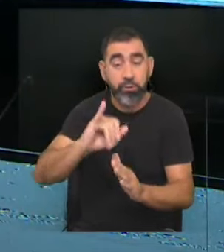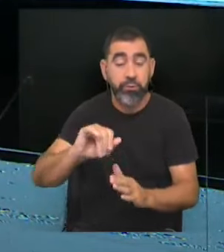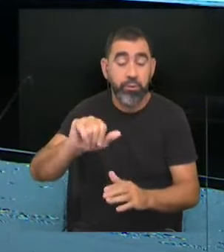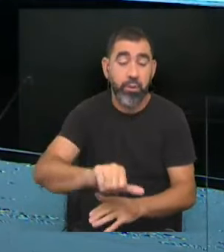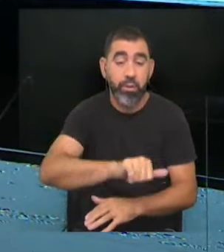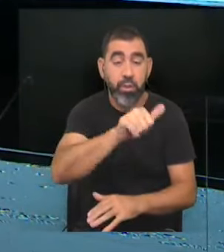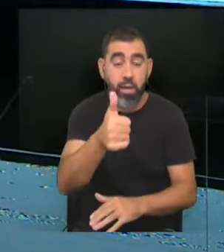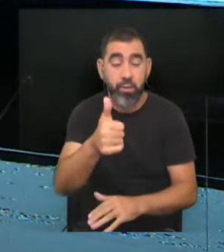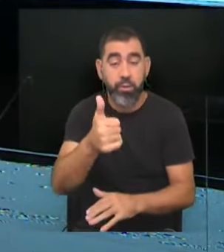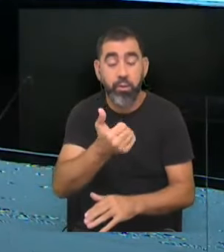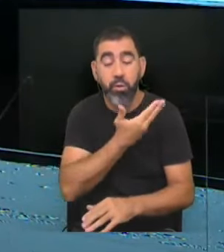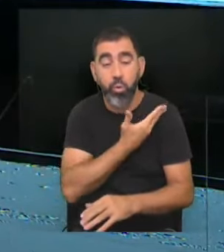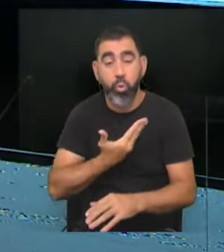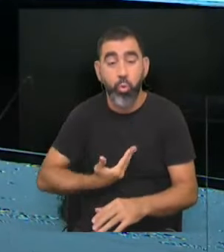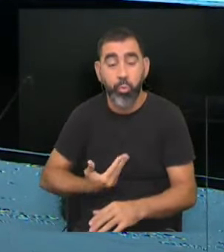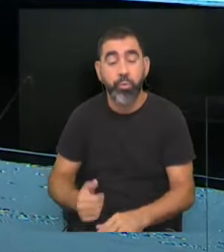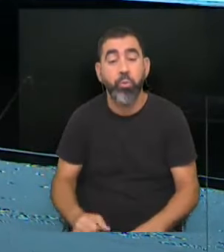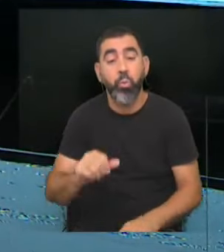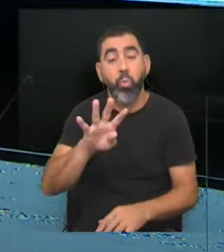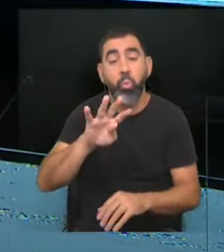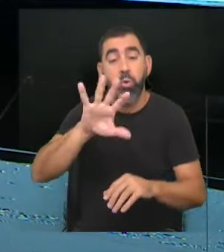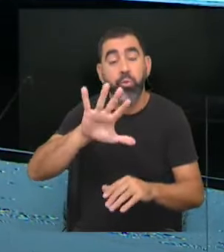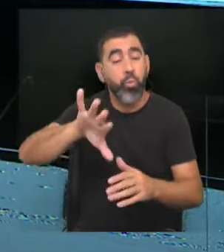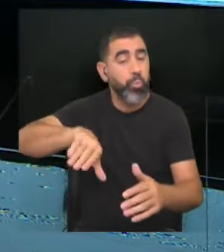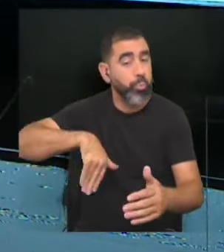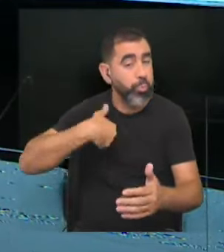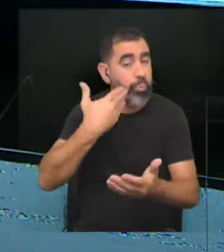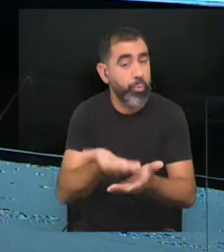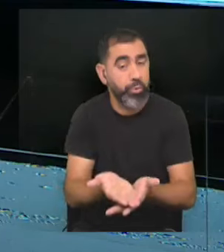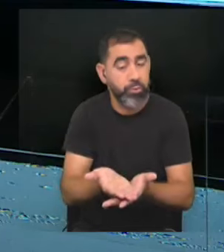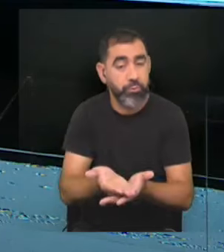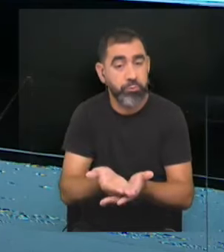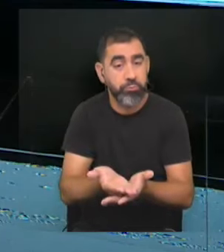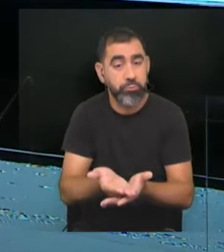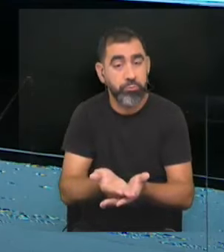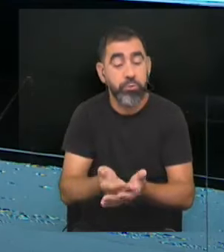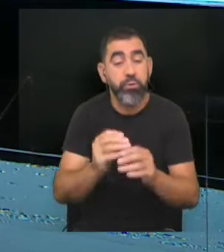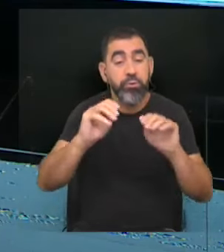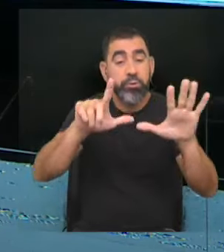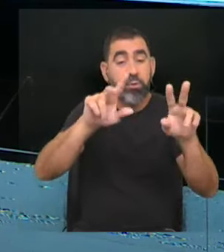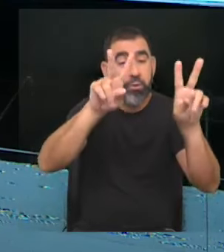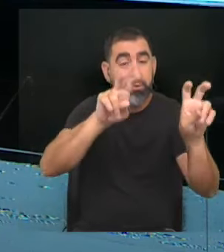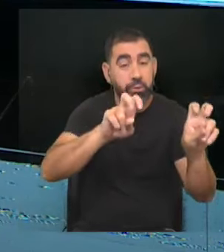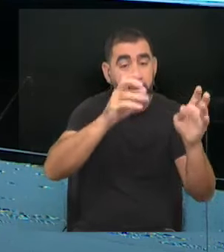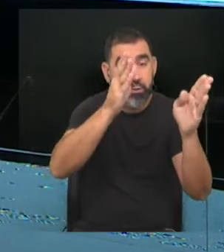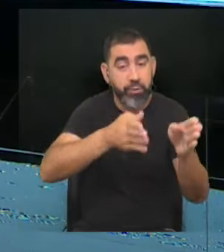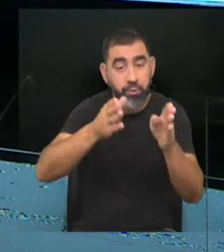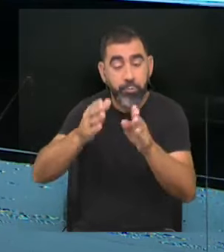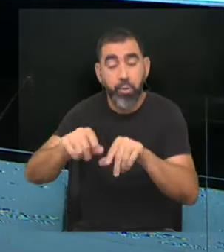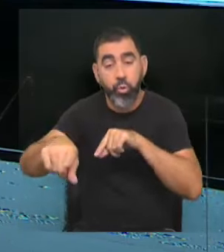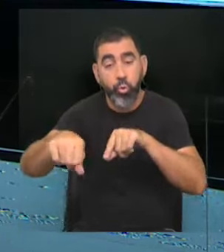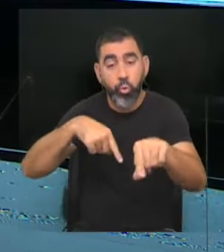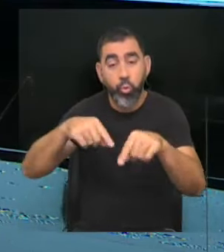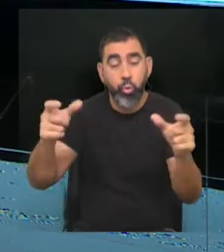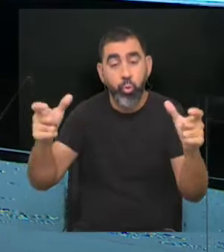eventual gobierno de la coalición de izquierdas con 45 propuestas nucleadas en siete ejes el coordinador de la